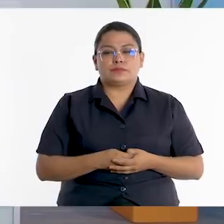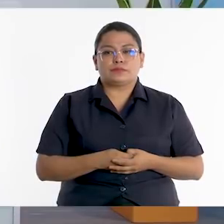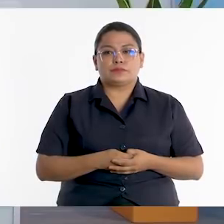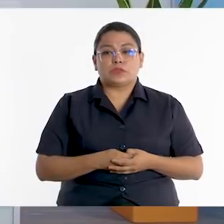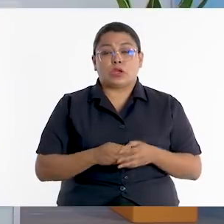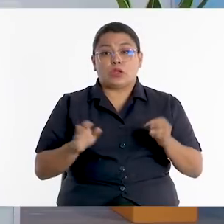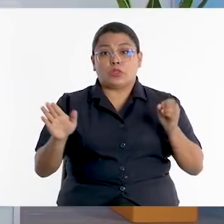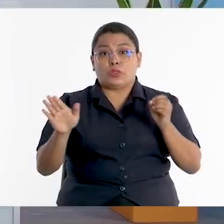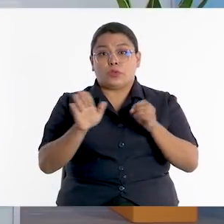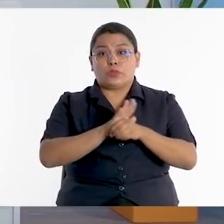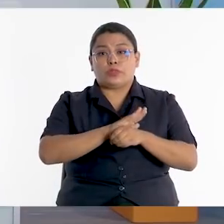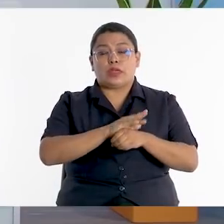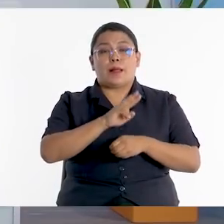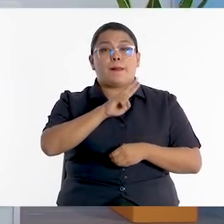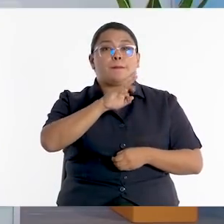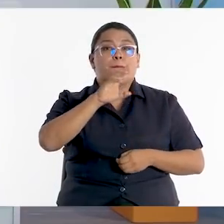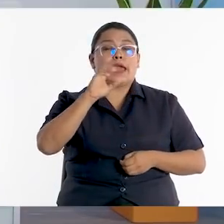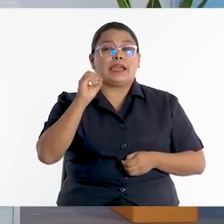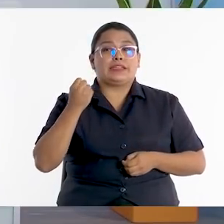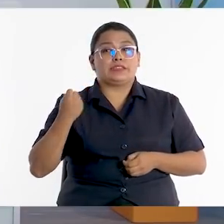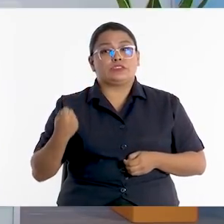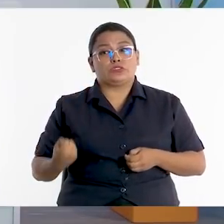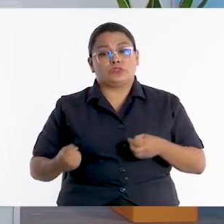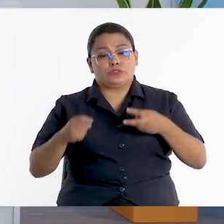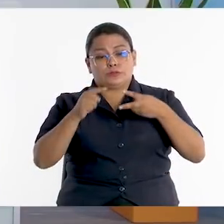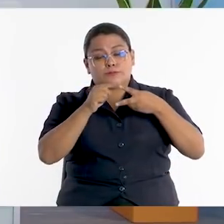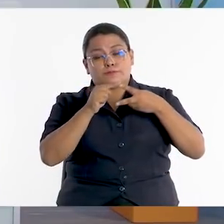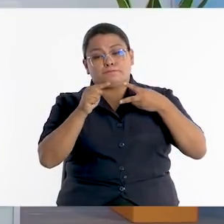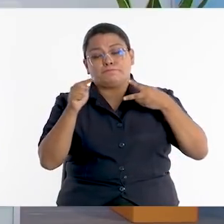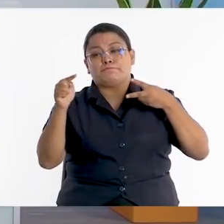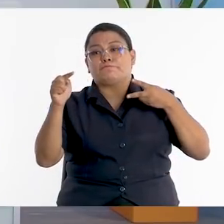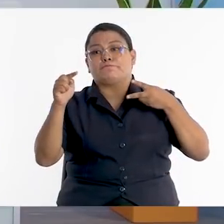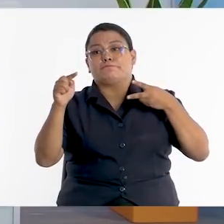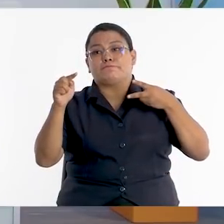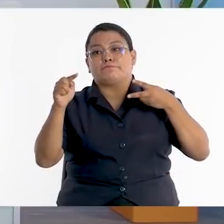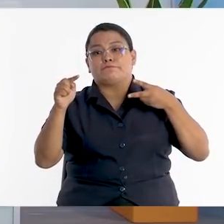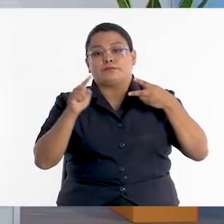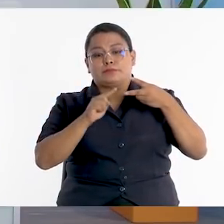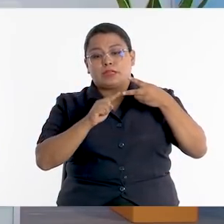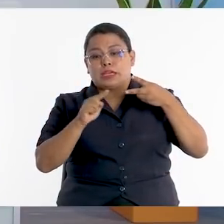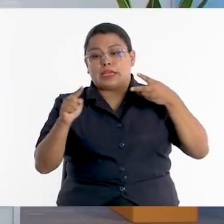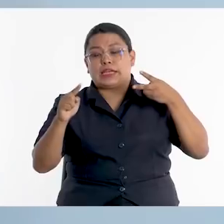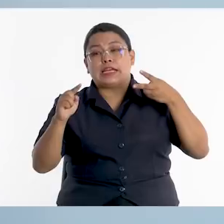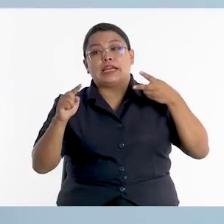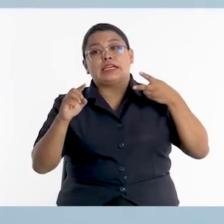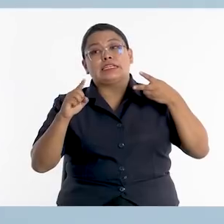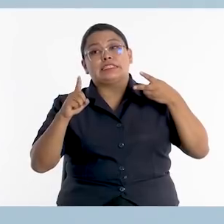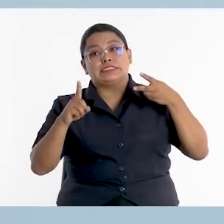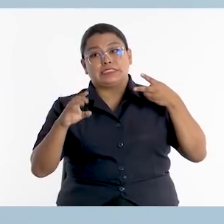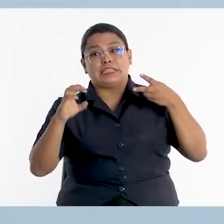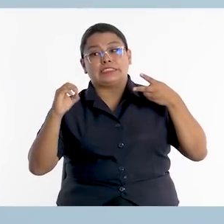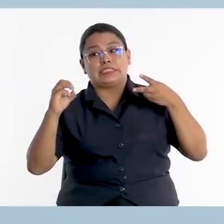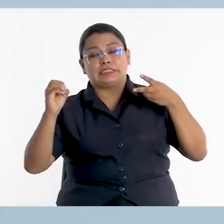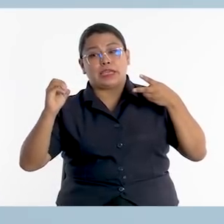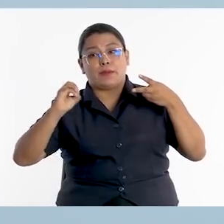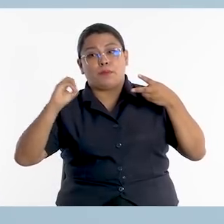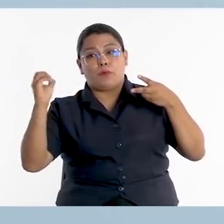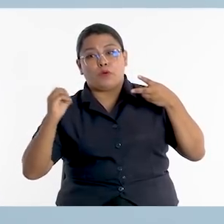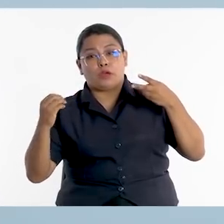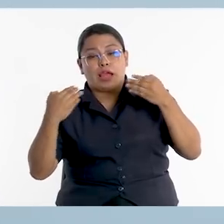Como el total es 20, esto corresponde al 100% de ese